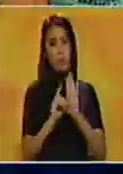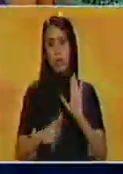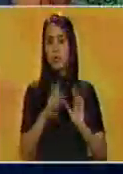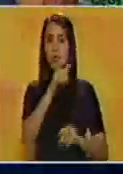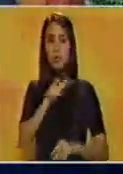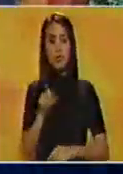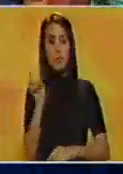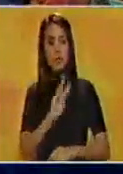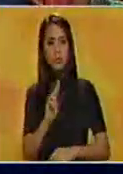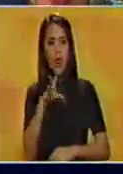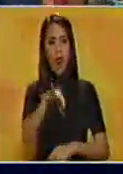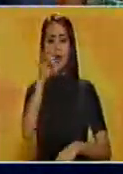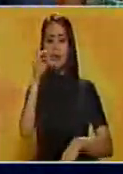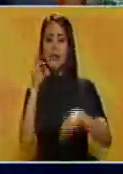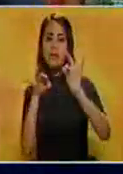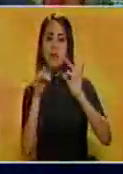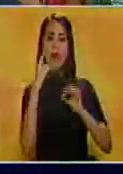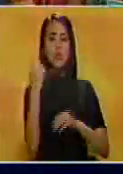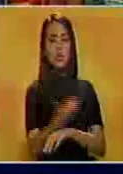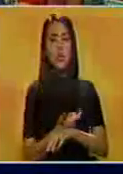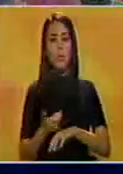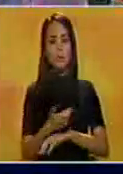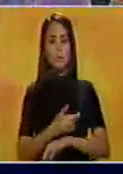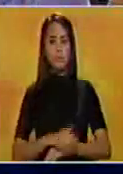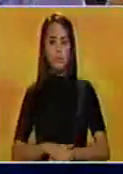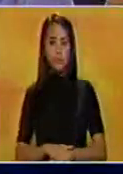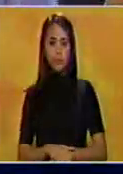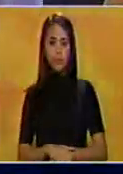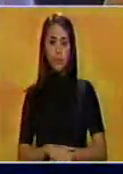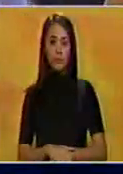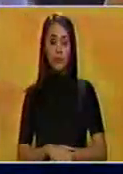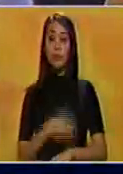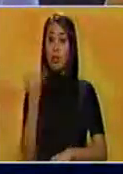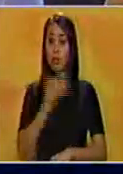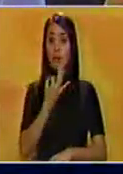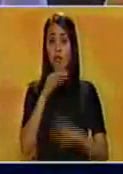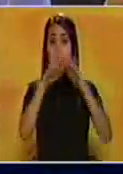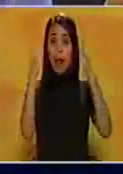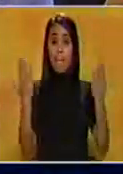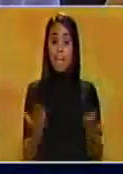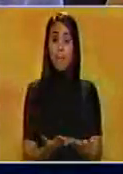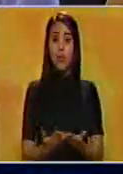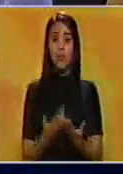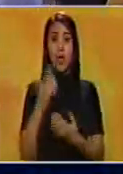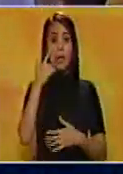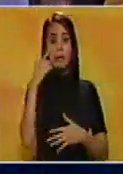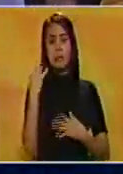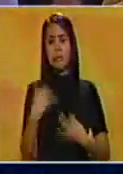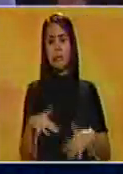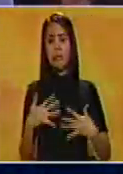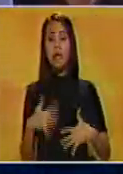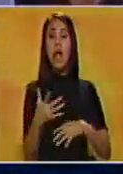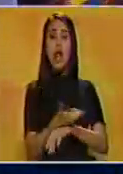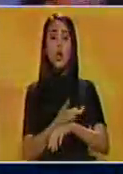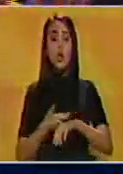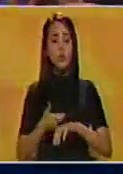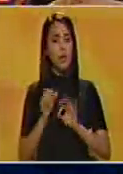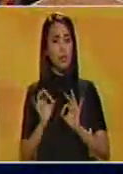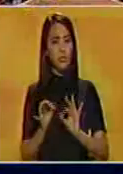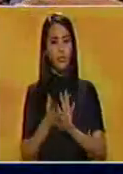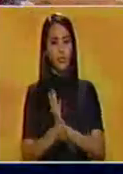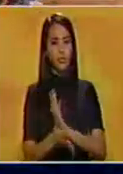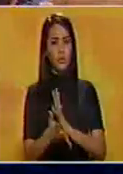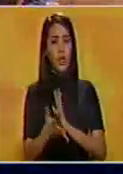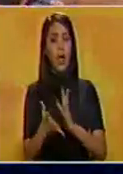los venezolanos a elegir a sus gobernantes. En realidad es el mundo quien ha lanzado una alerta frente al gobierno supremacista